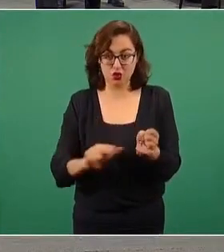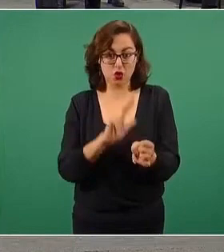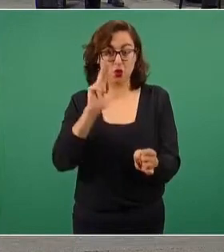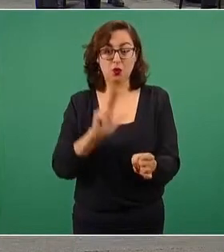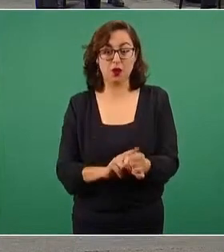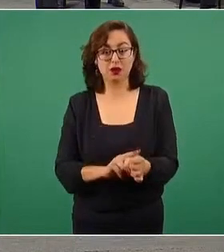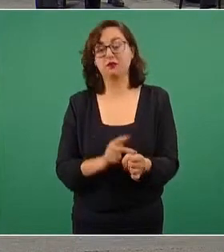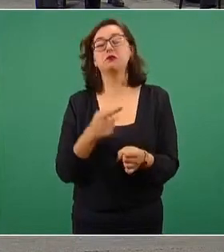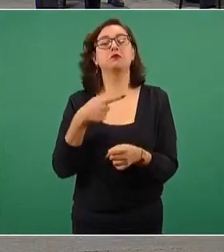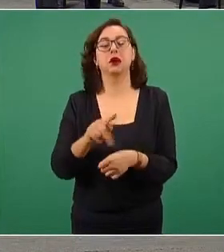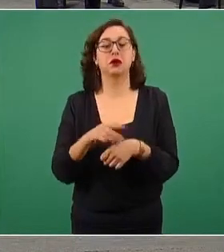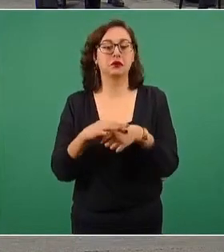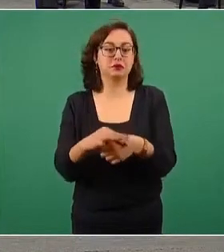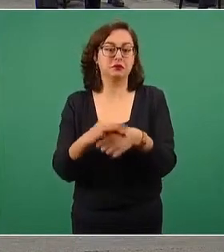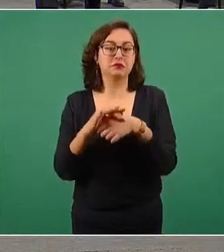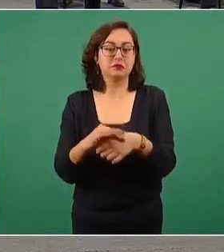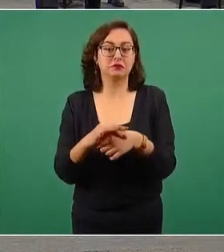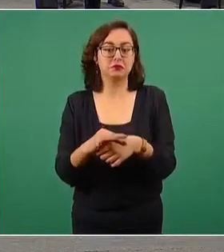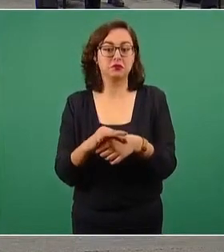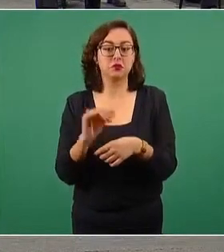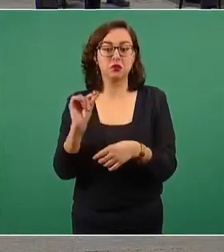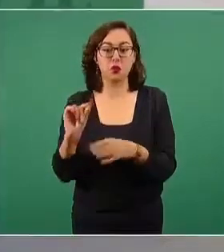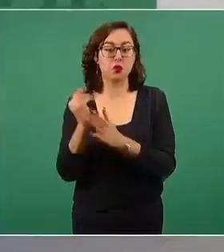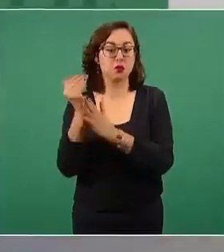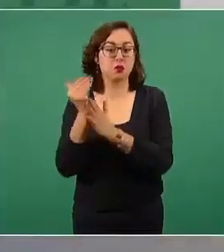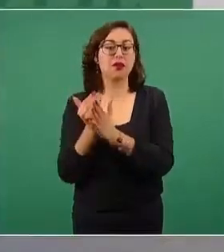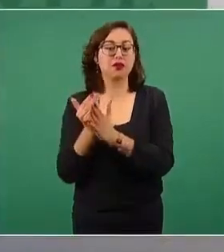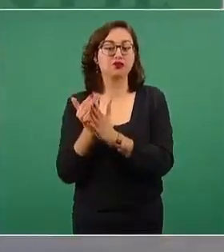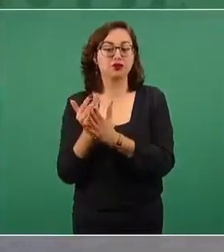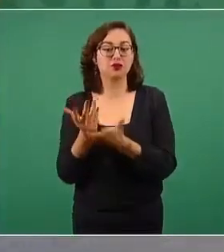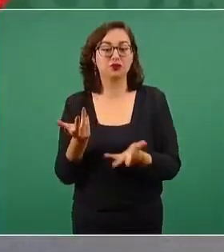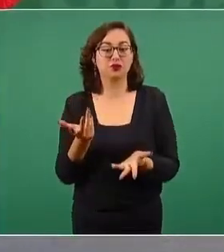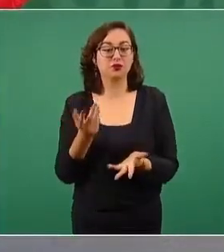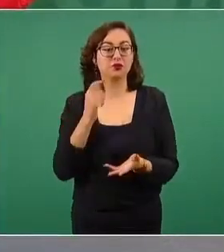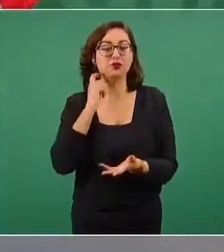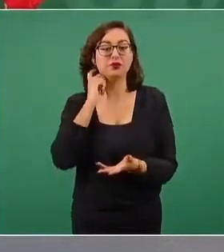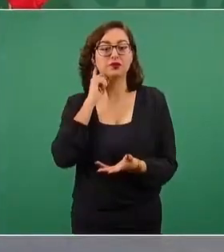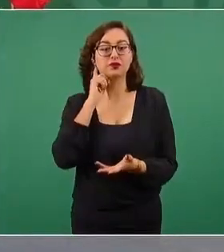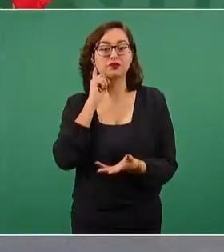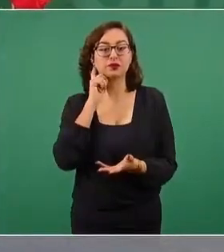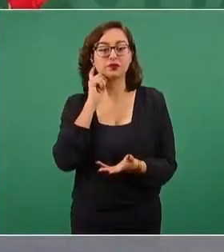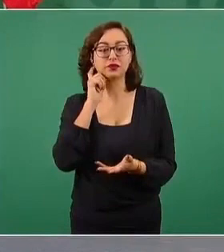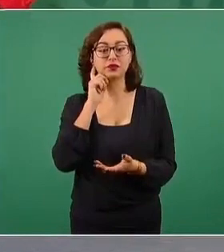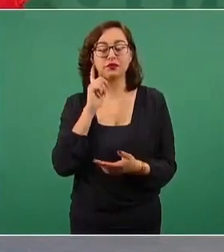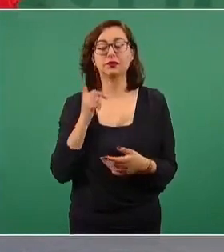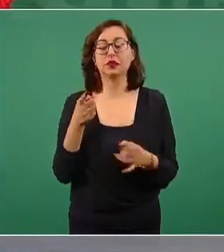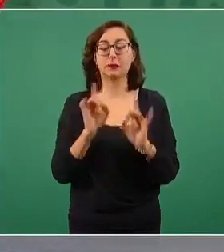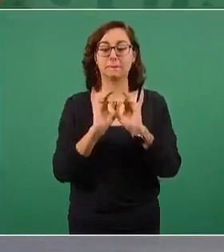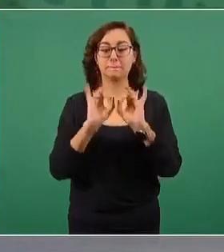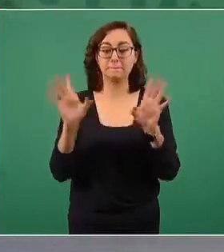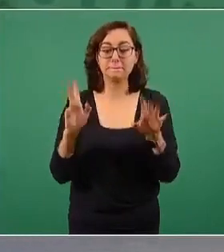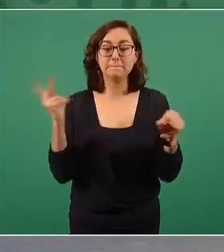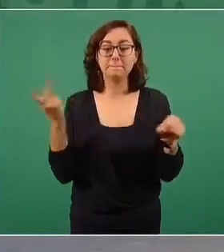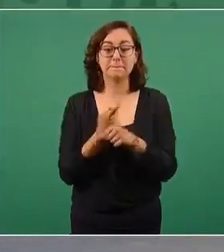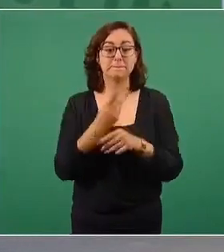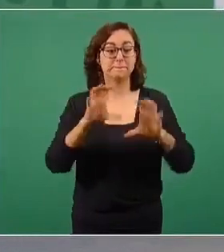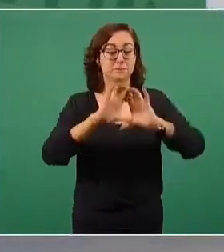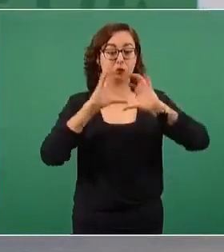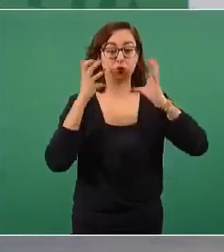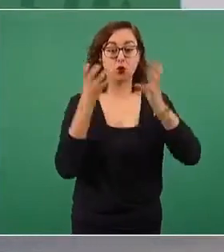hasta ha bajado, no ha habido aumento. Entonces, cuando viene la crisis del petróleo,